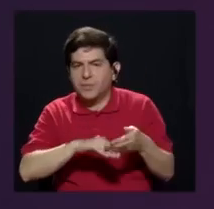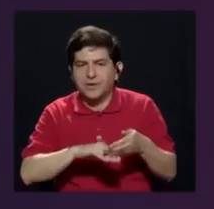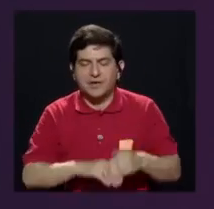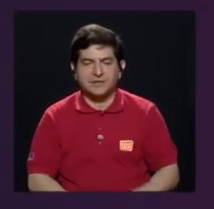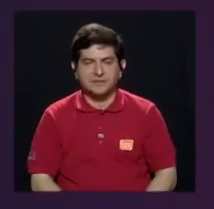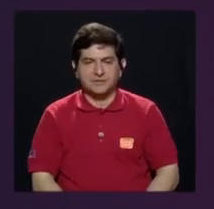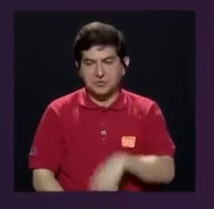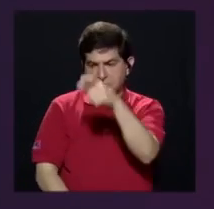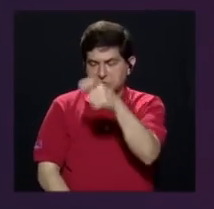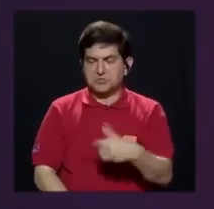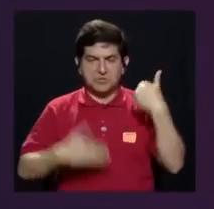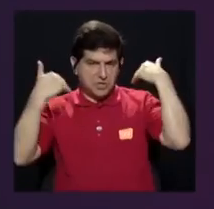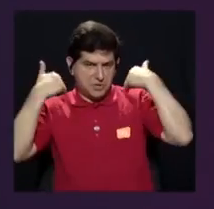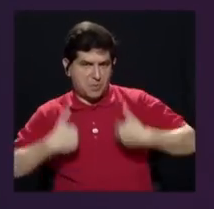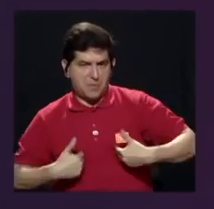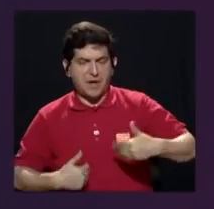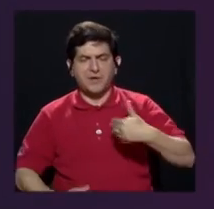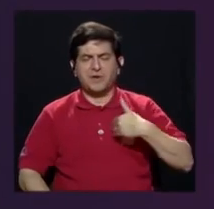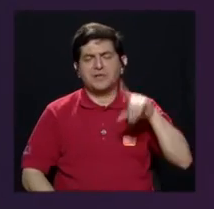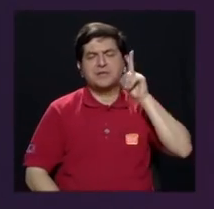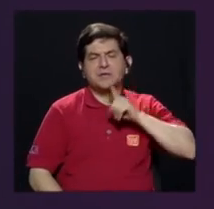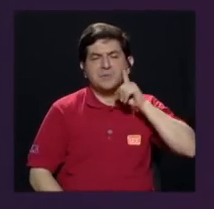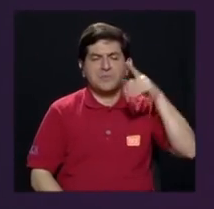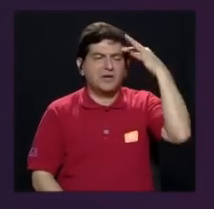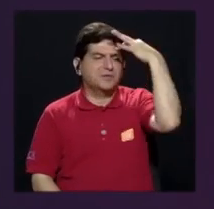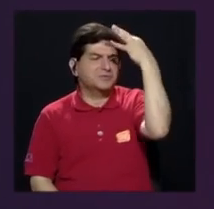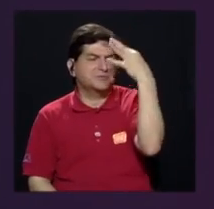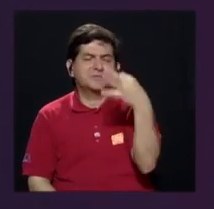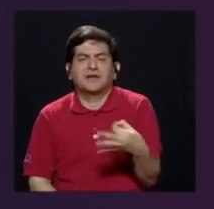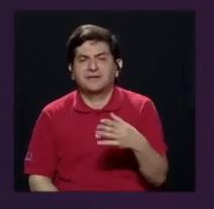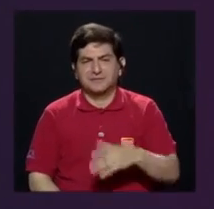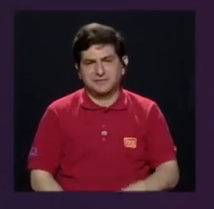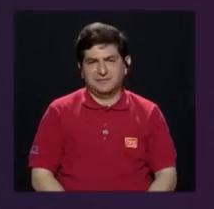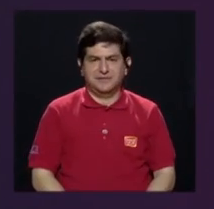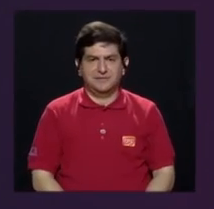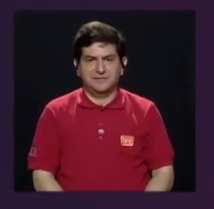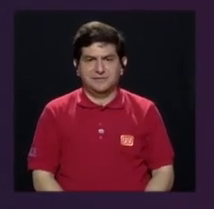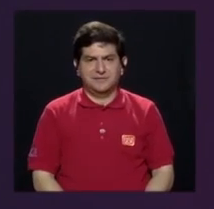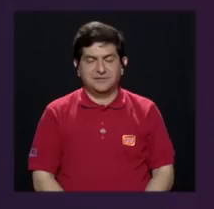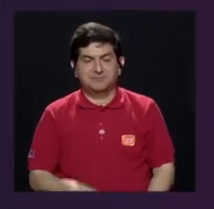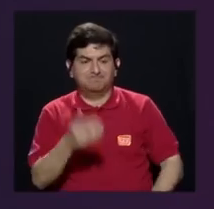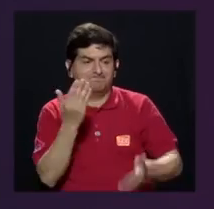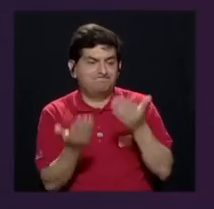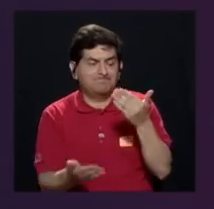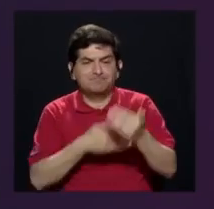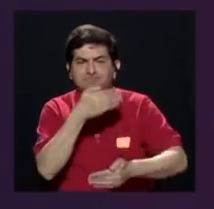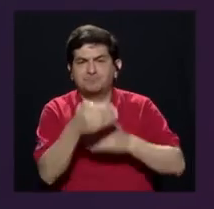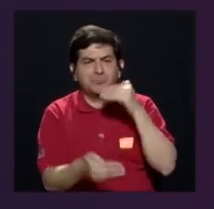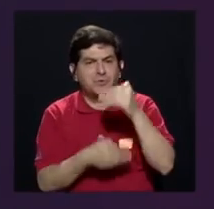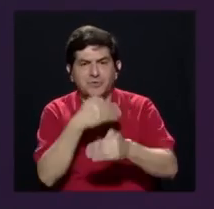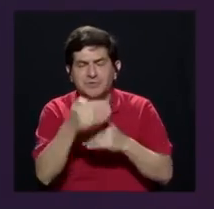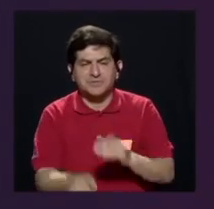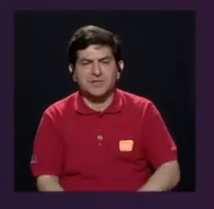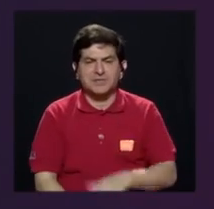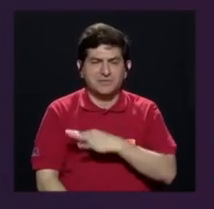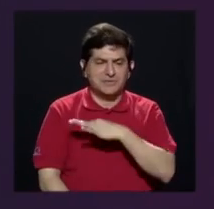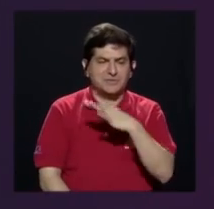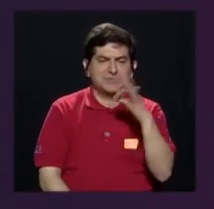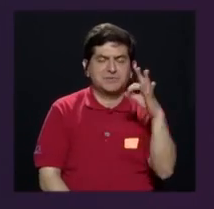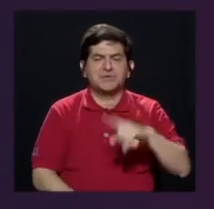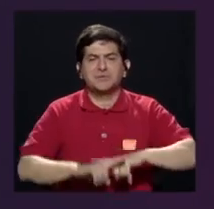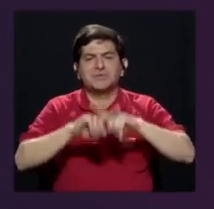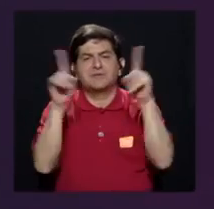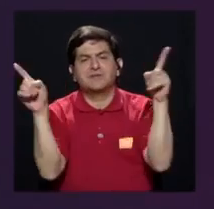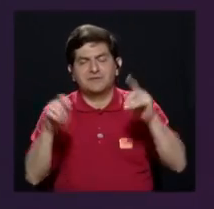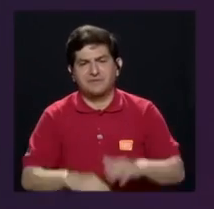humano lleno de mitos de creencias de digamos que procesos espirituales diferentes